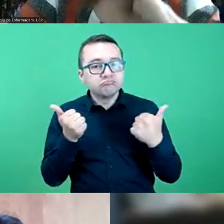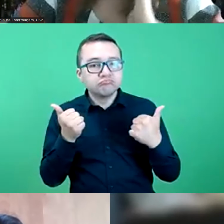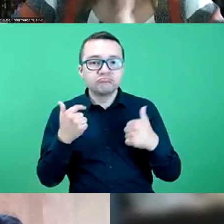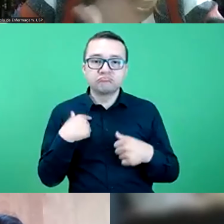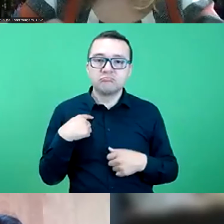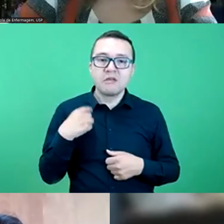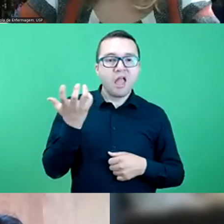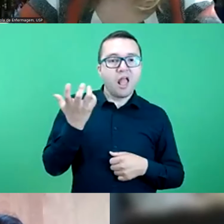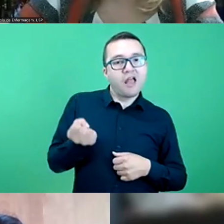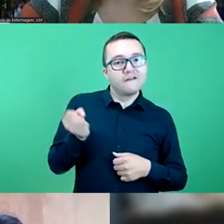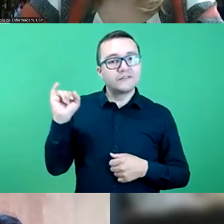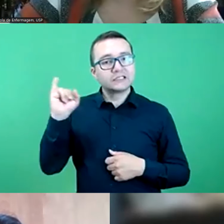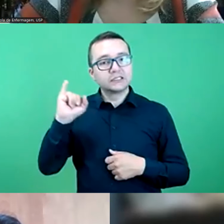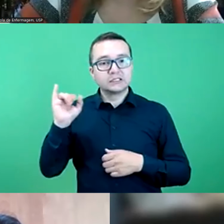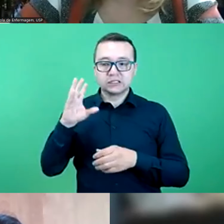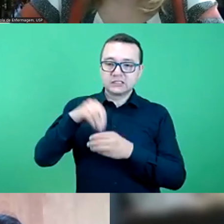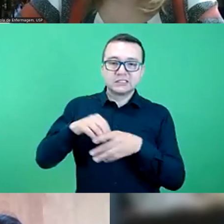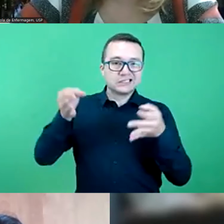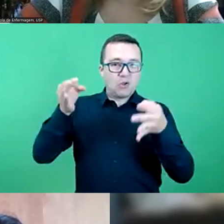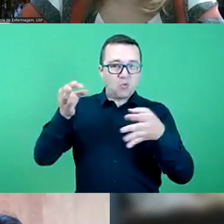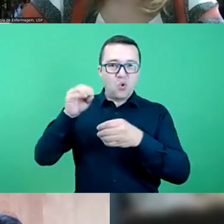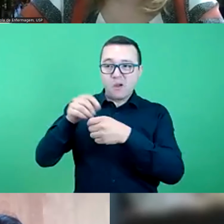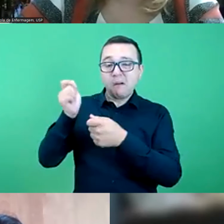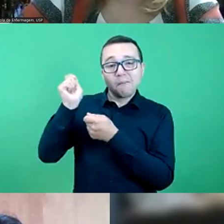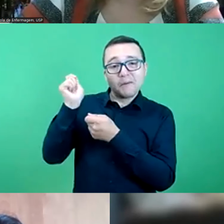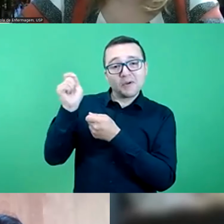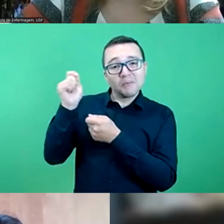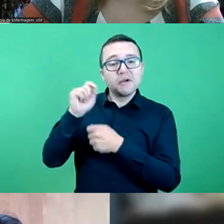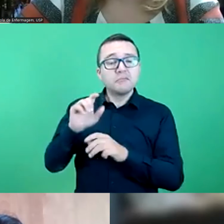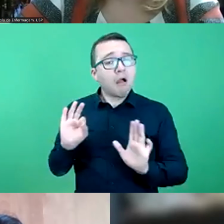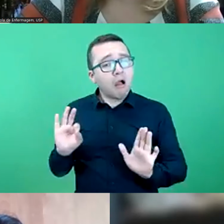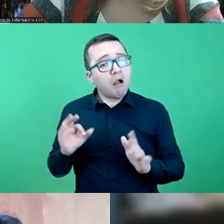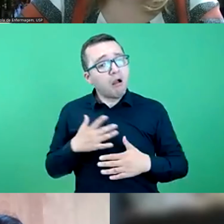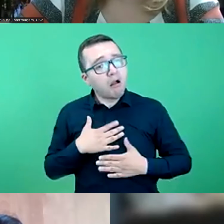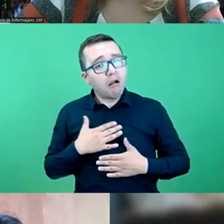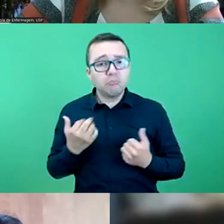en instituciones de atención,